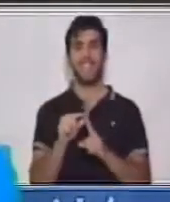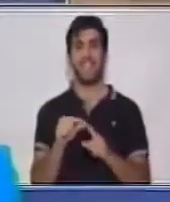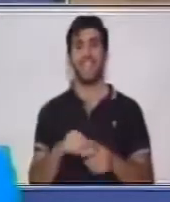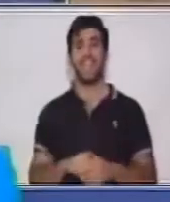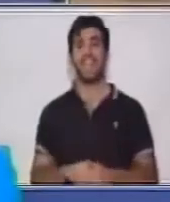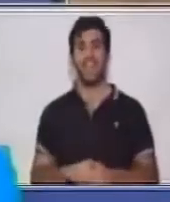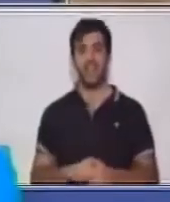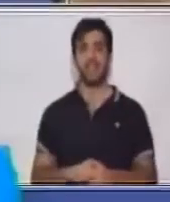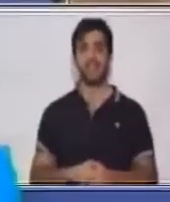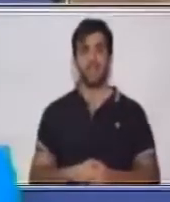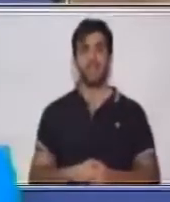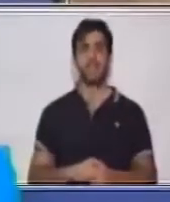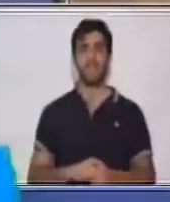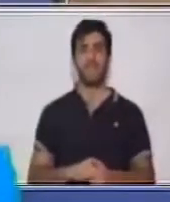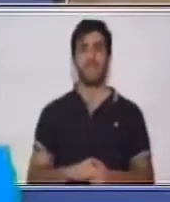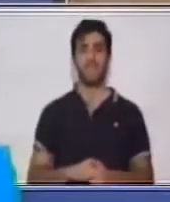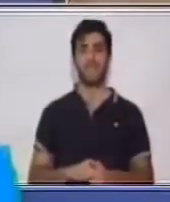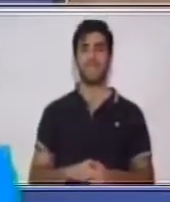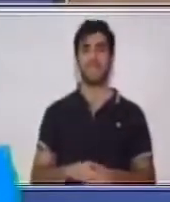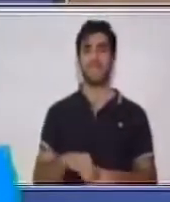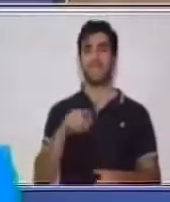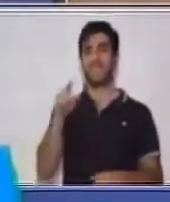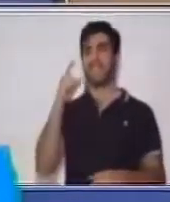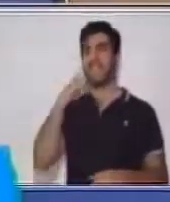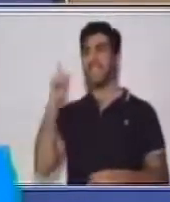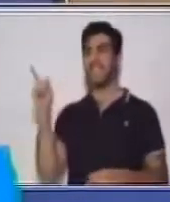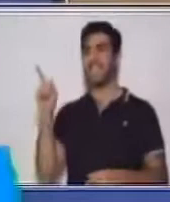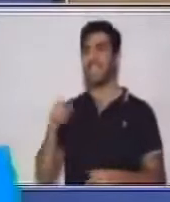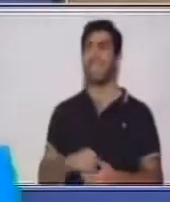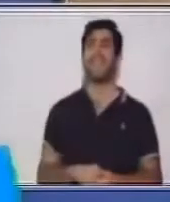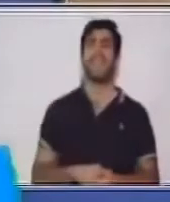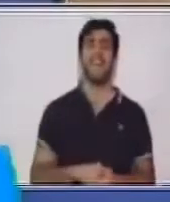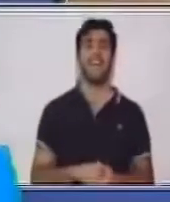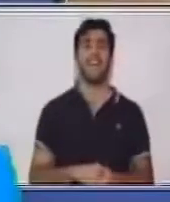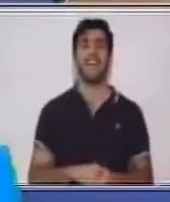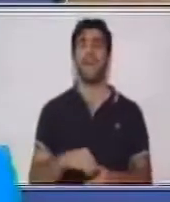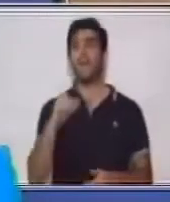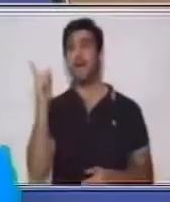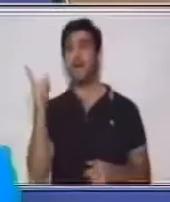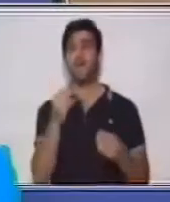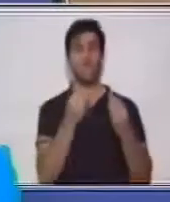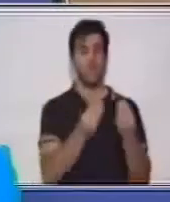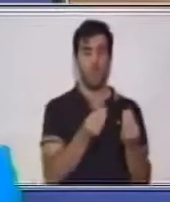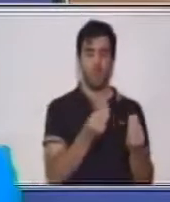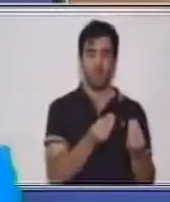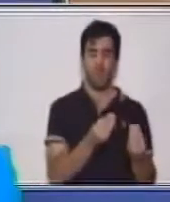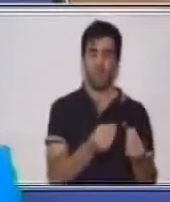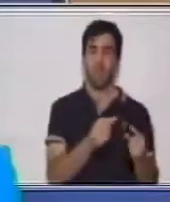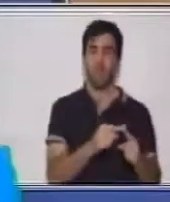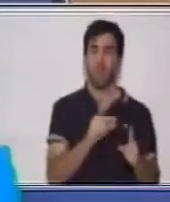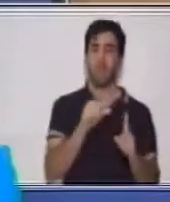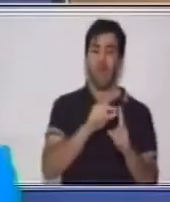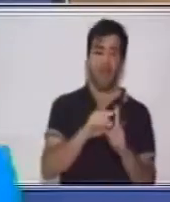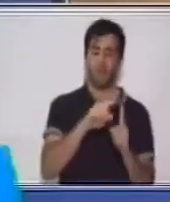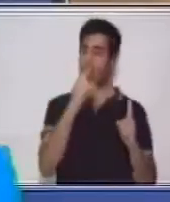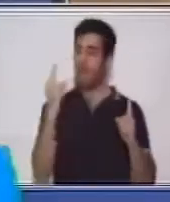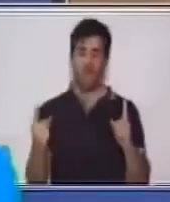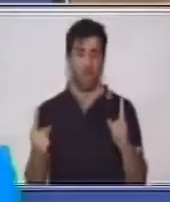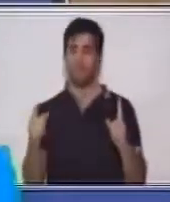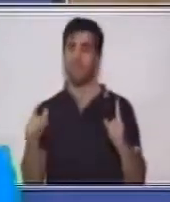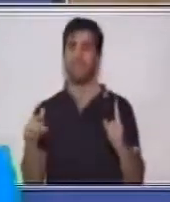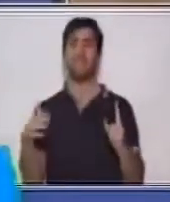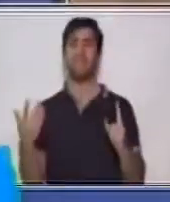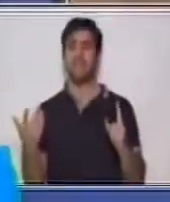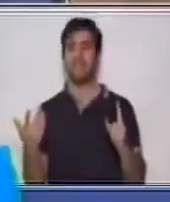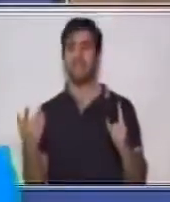Esta palabra dice mucho. ¿Cuál sería la contraria de mucho? Sí,